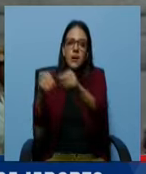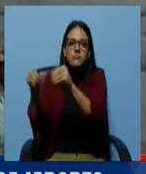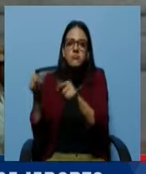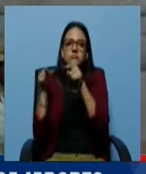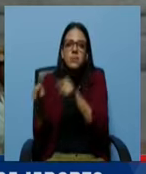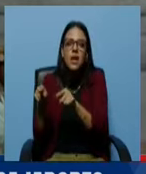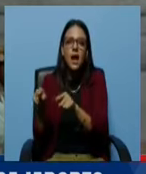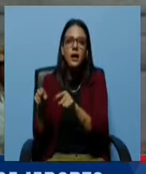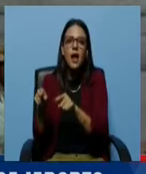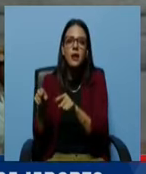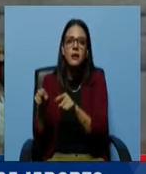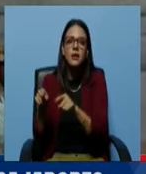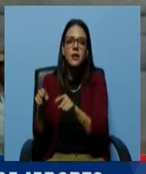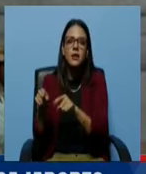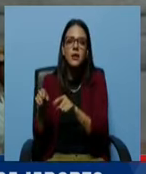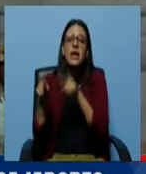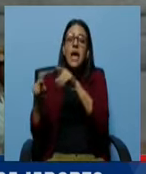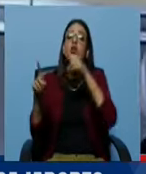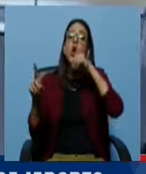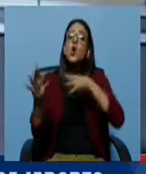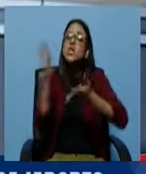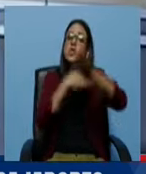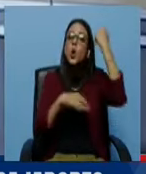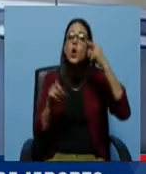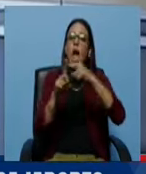que fueron de Rockefeller.